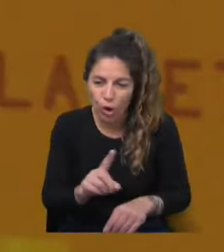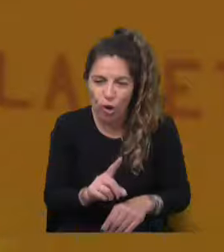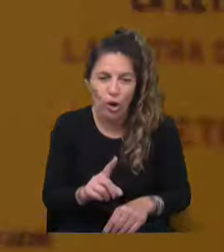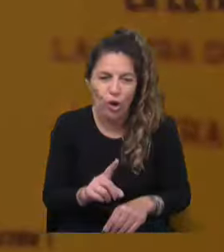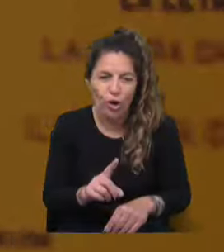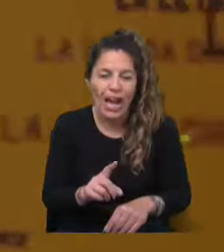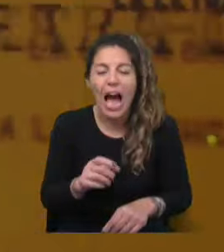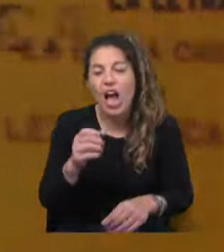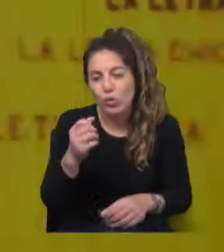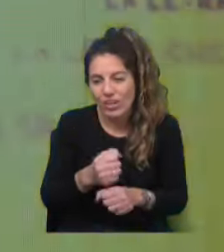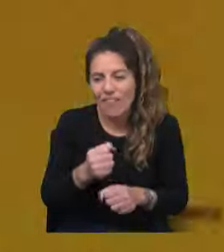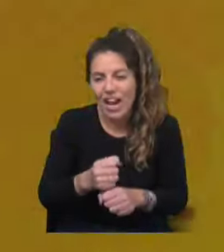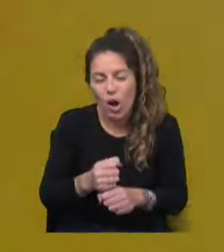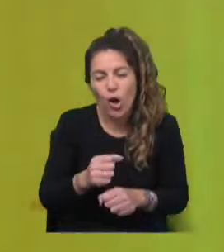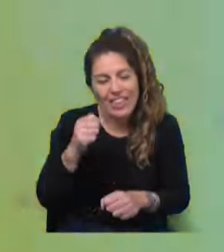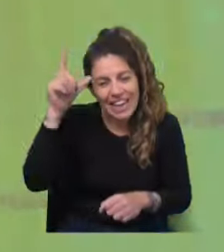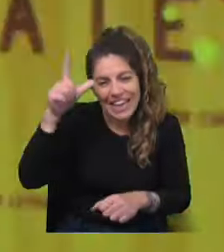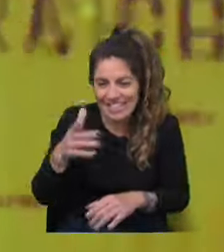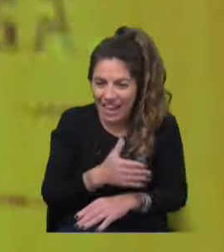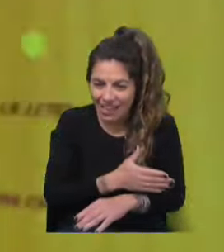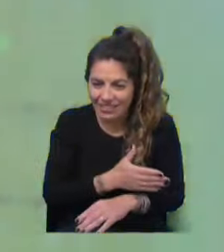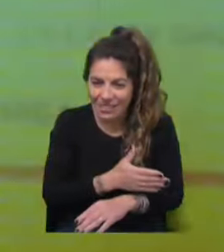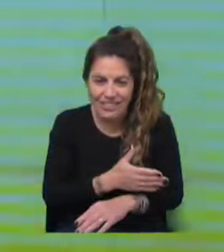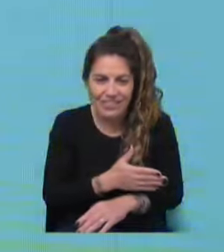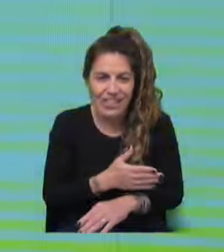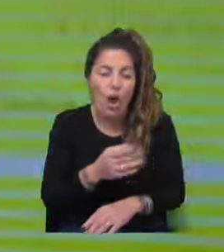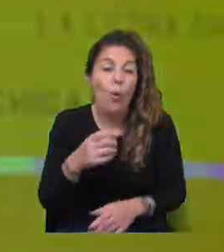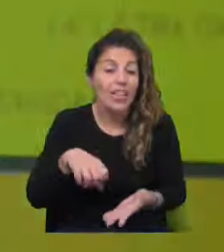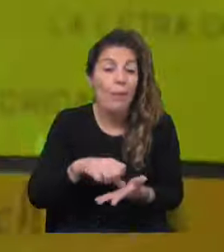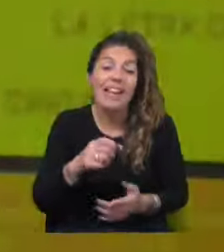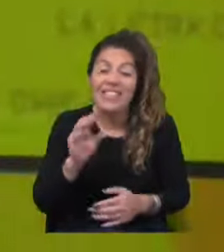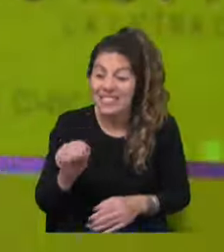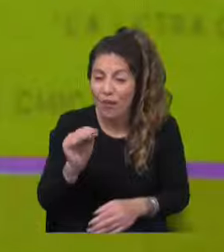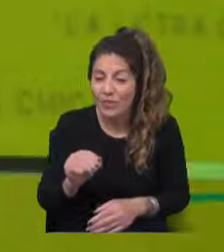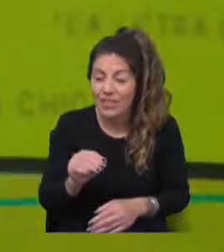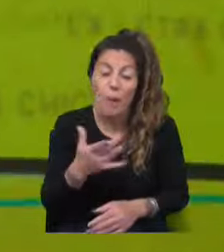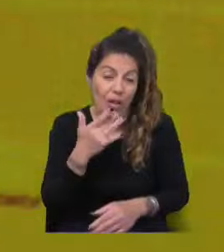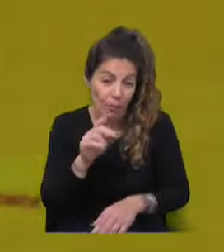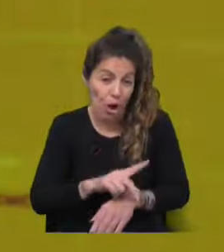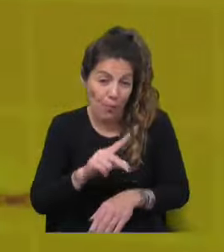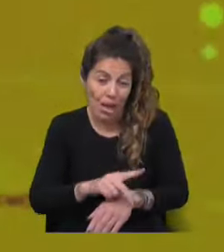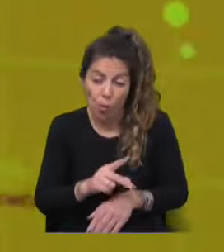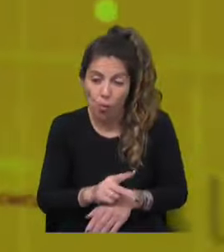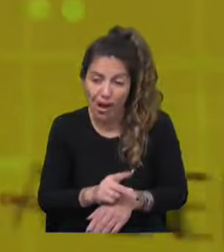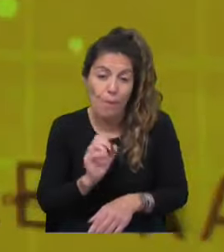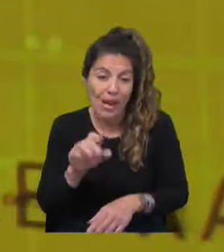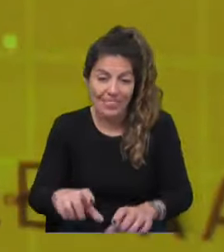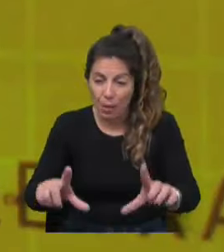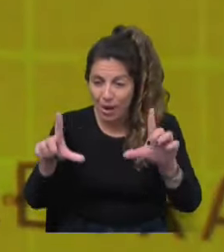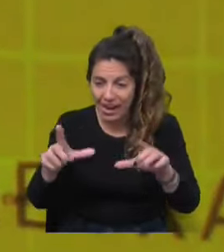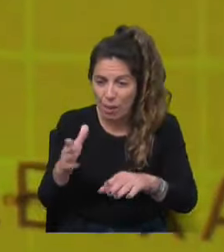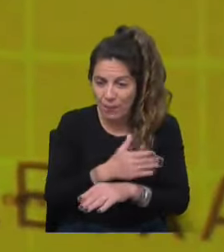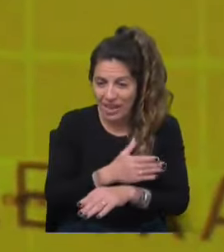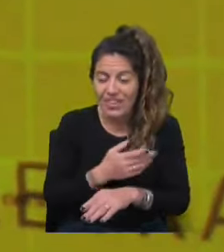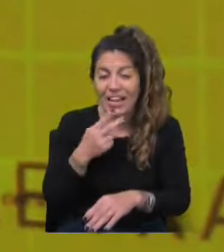hay un trabajo también, ¿no? Hay mucho trabajo de inteligencia previo, o sea. O entre países a veces se avisan. Claro, bueno, como te decía hoy, Paraguay manda imágenes previas, acá